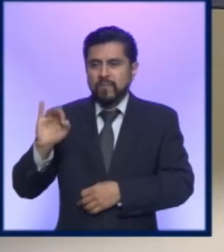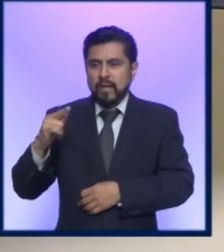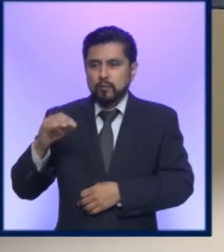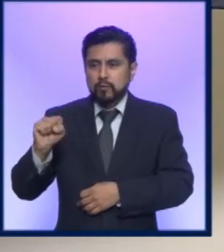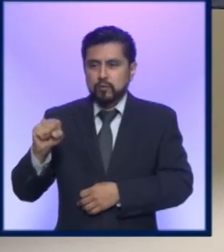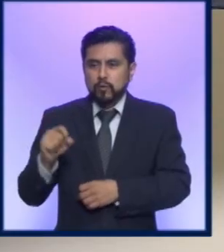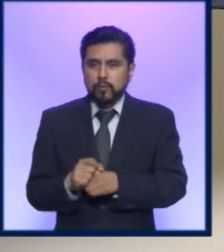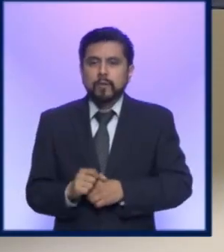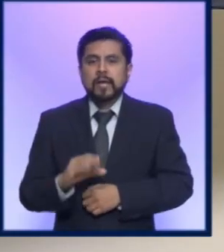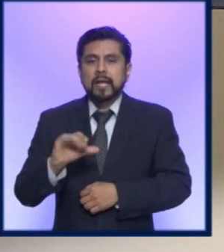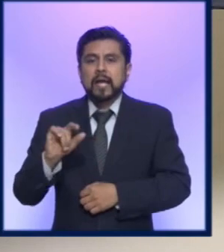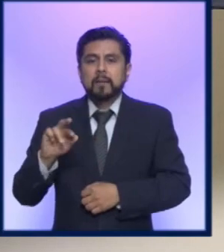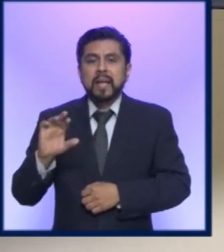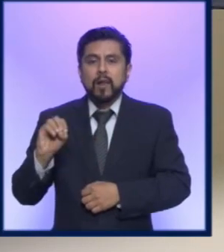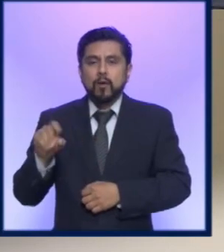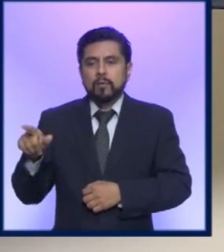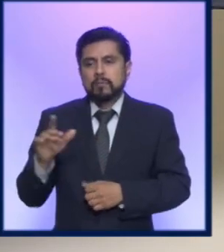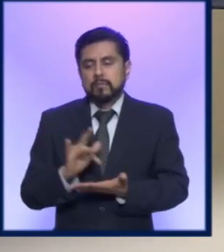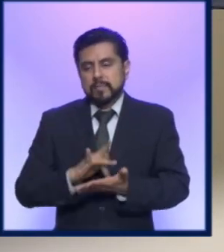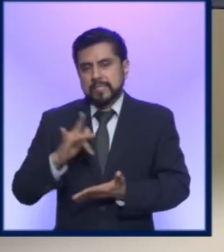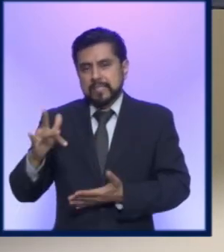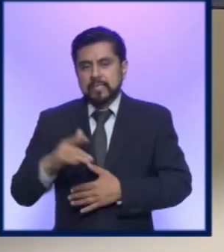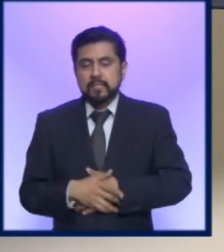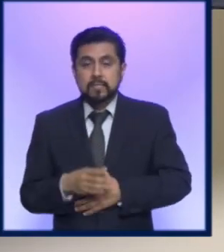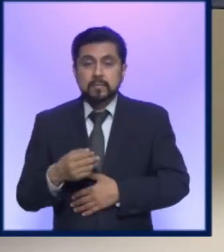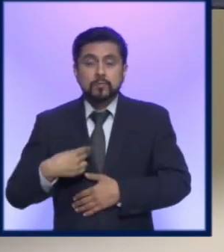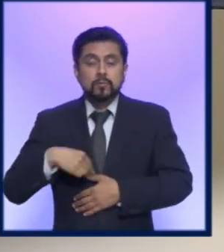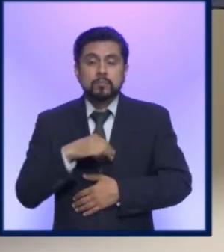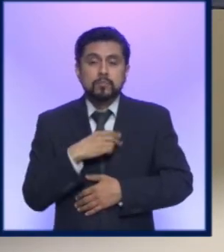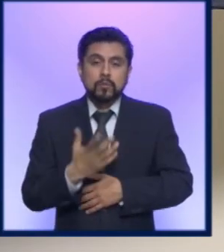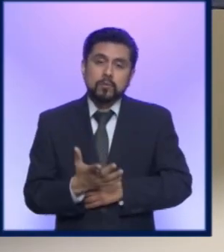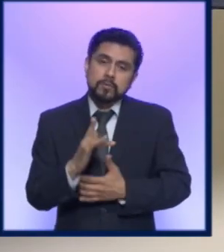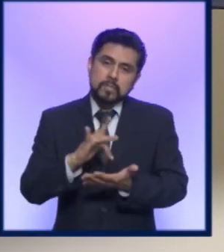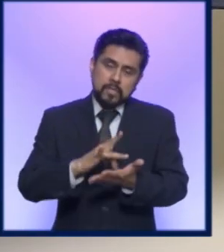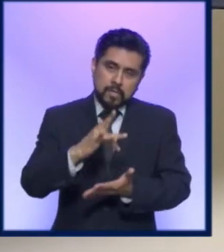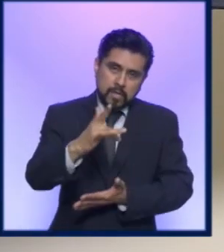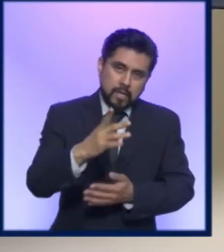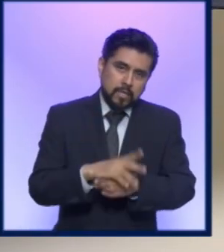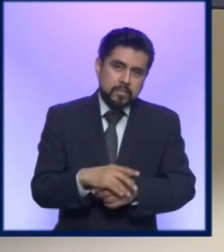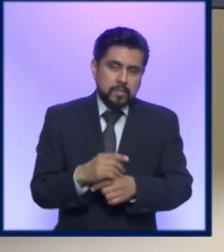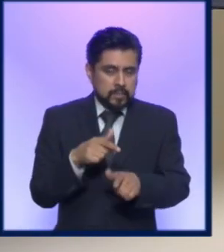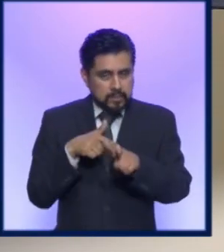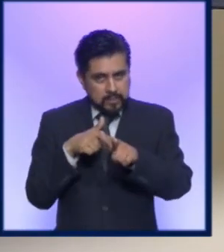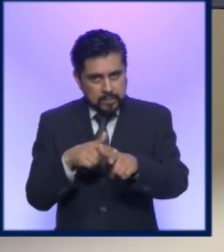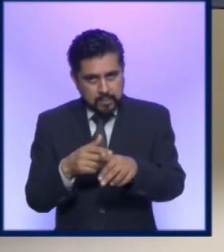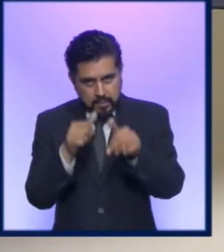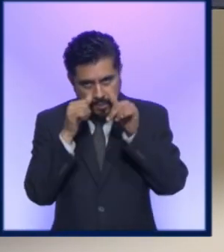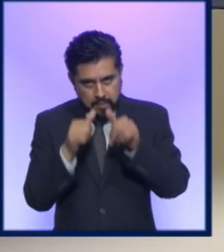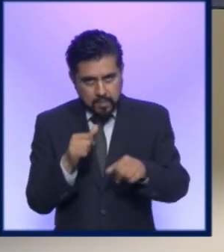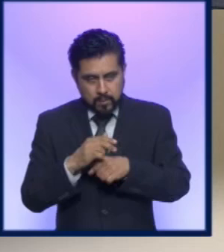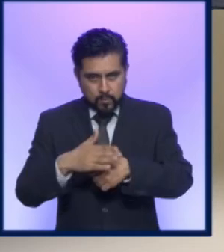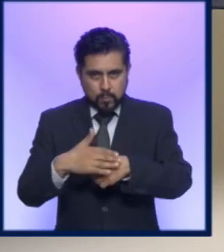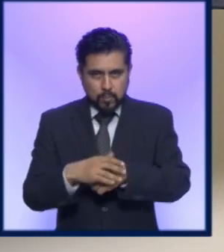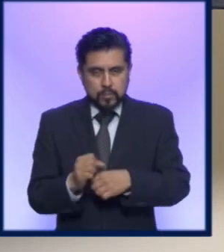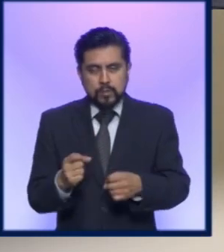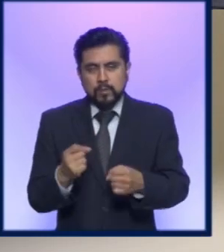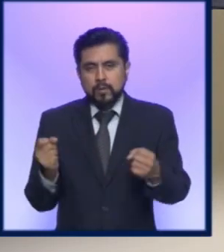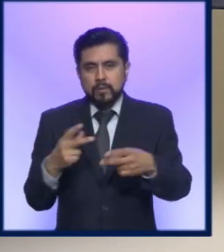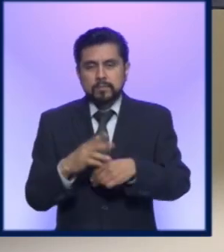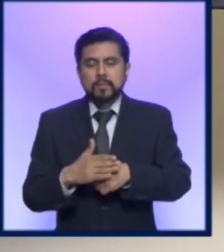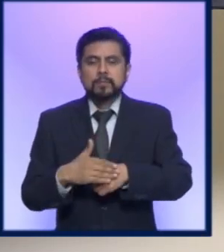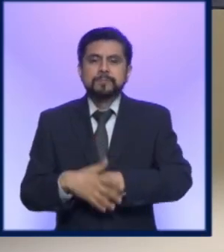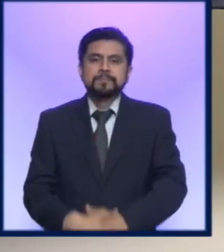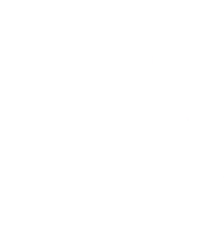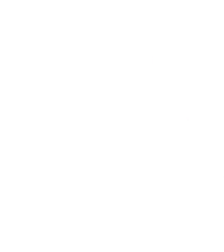Maldonado Hernández Y bueno pues nosotros le queremos agradecer no deje de seguirnos en nuestros próximos programas hasta la